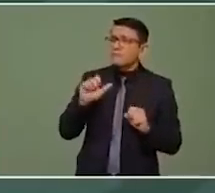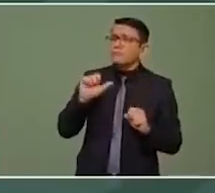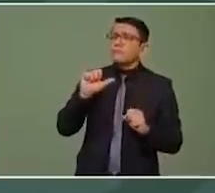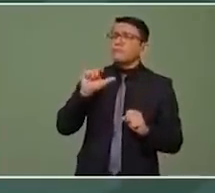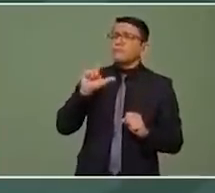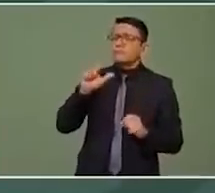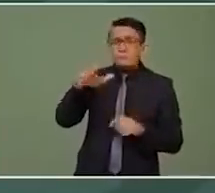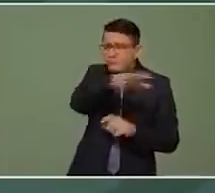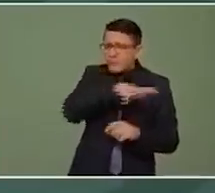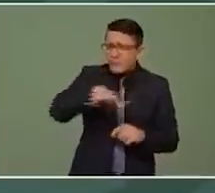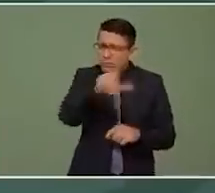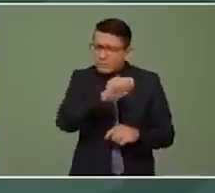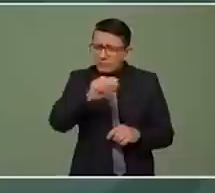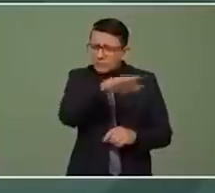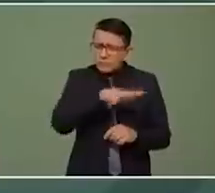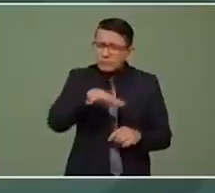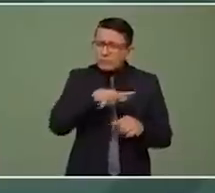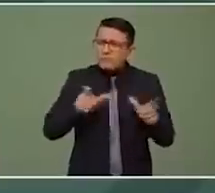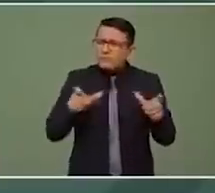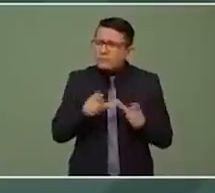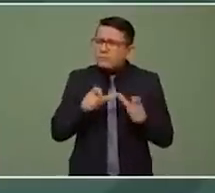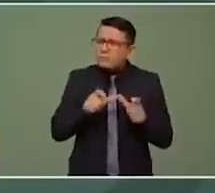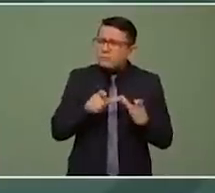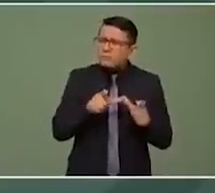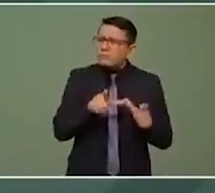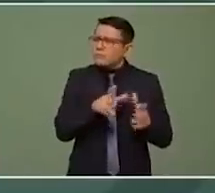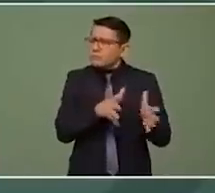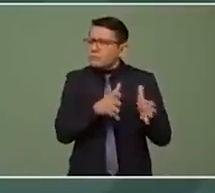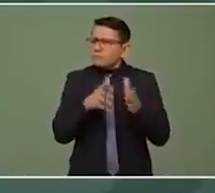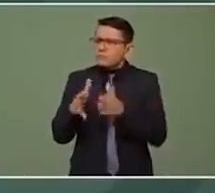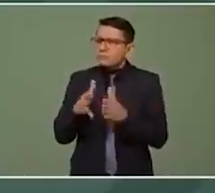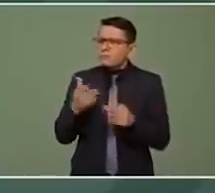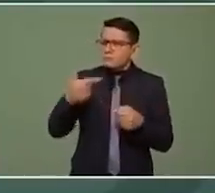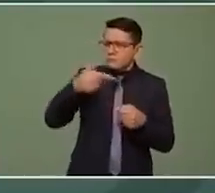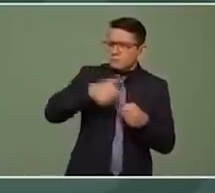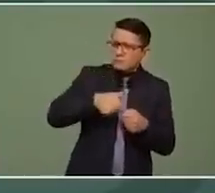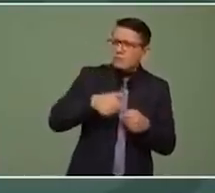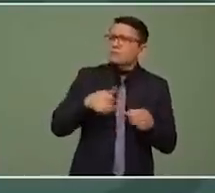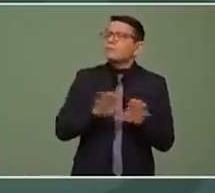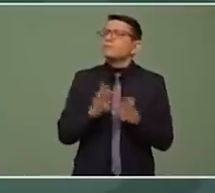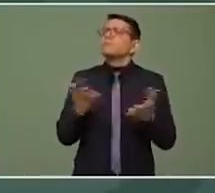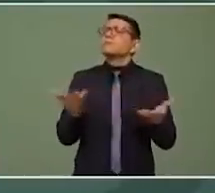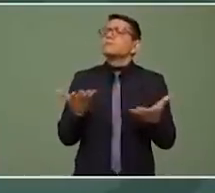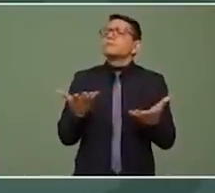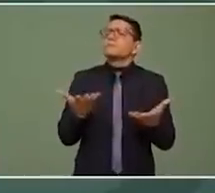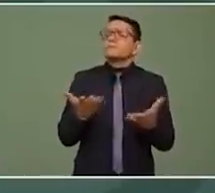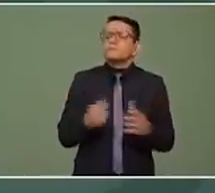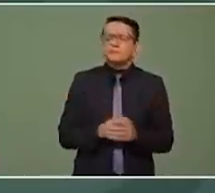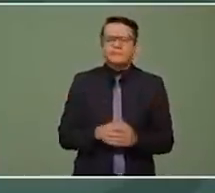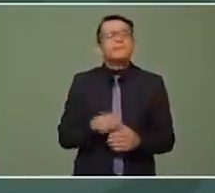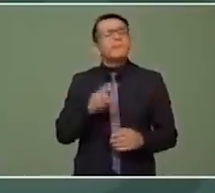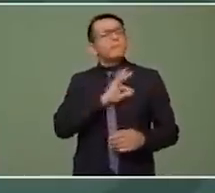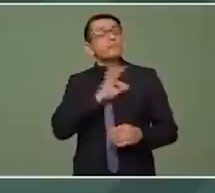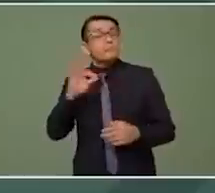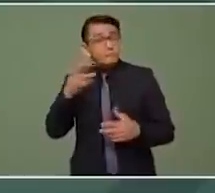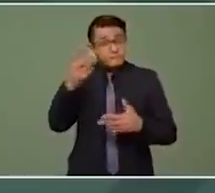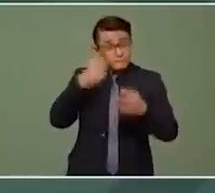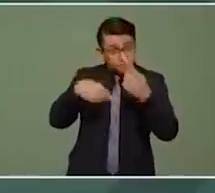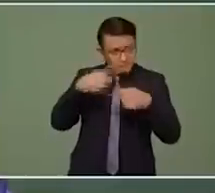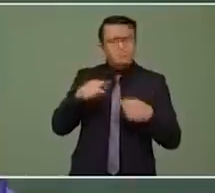necesitan más elementos podemos replicar este plan